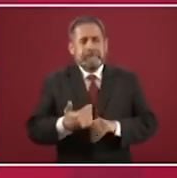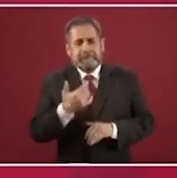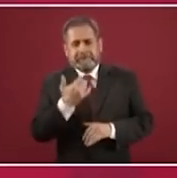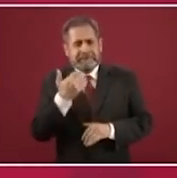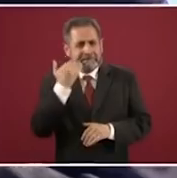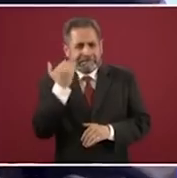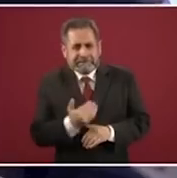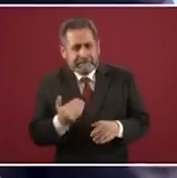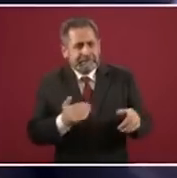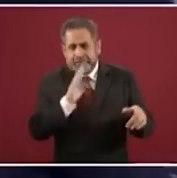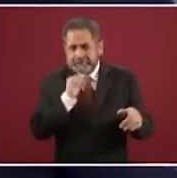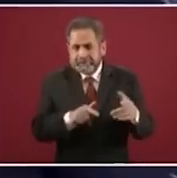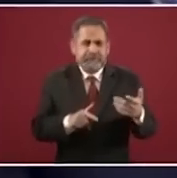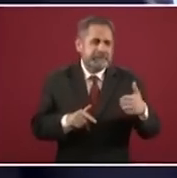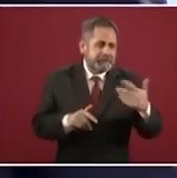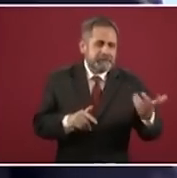porque tienen que